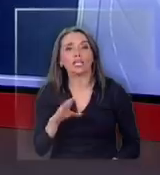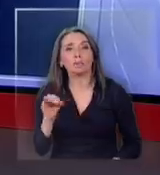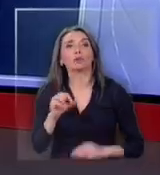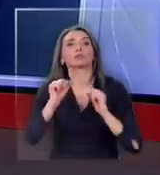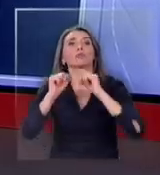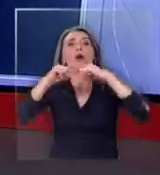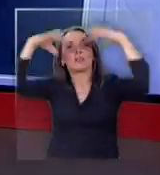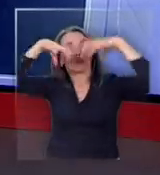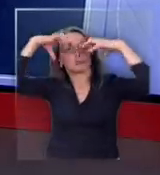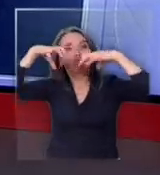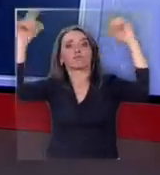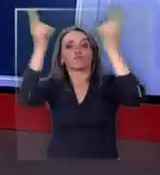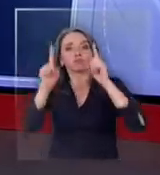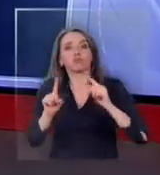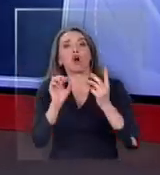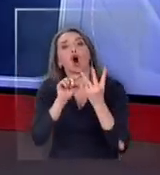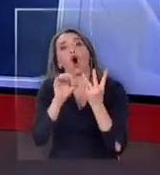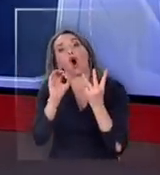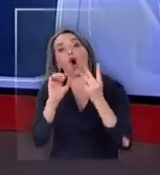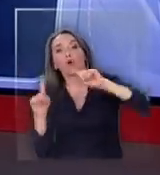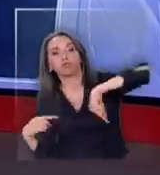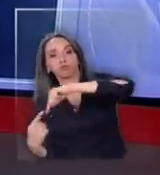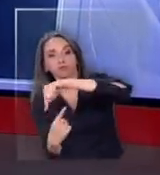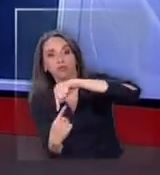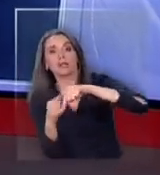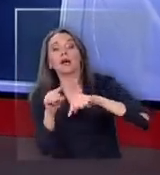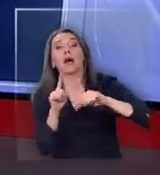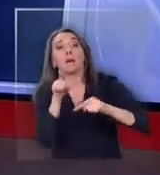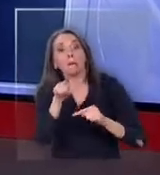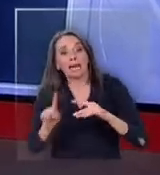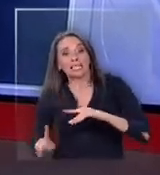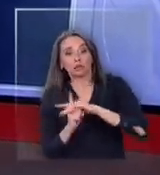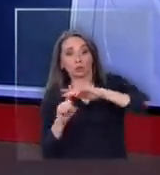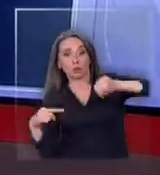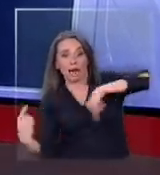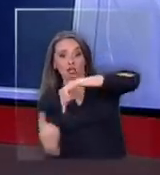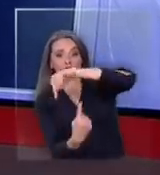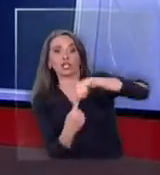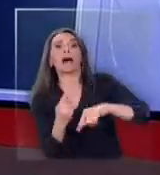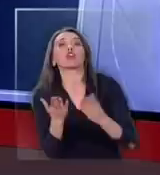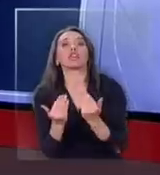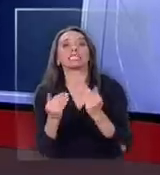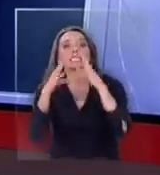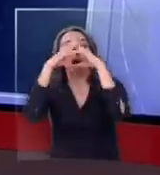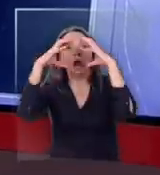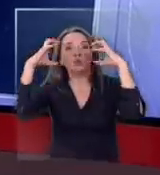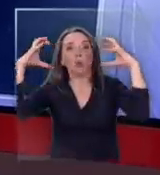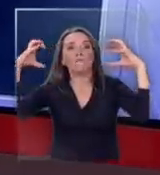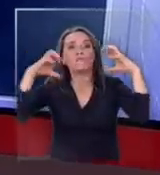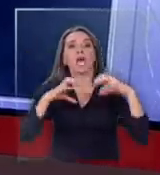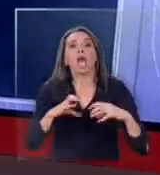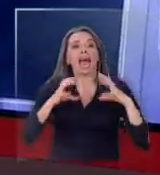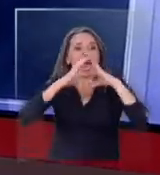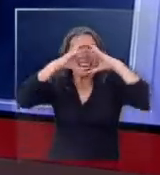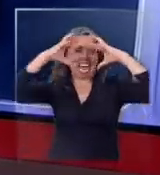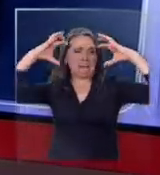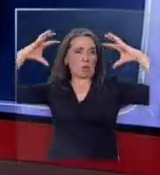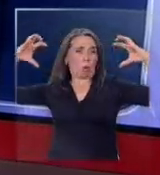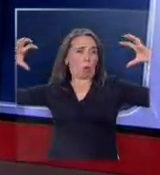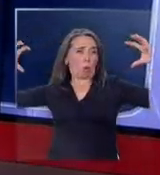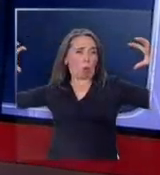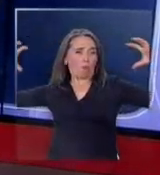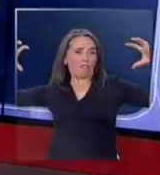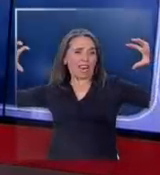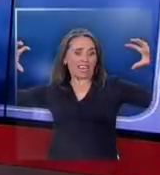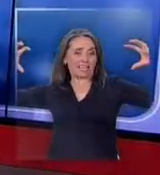tormentas eléctricas, incluso tornados. Entonces, para que se genere un tornado necesitamos sí o sí el cúmulo nimbus, que es esta nube gigante, por decirlo de alguna